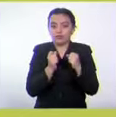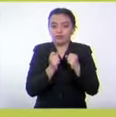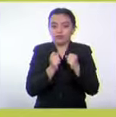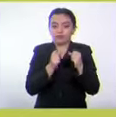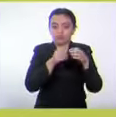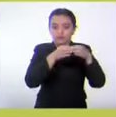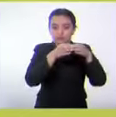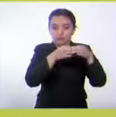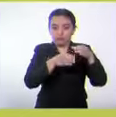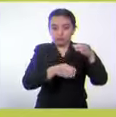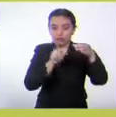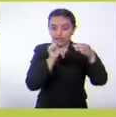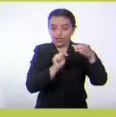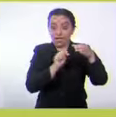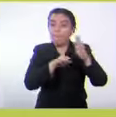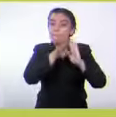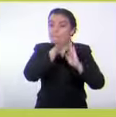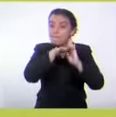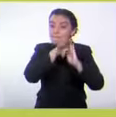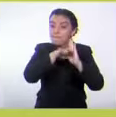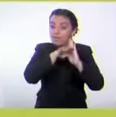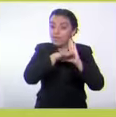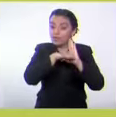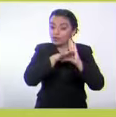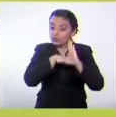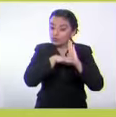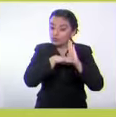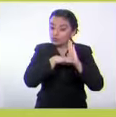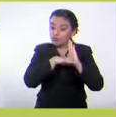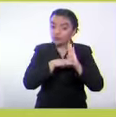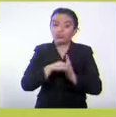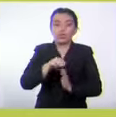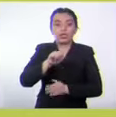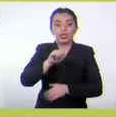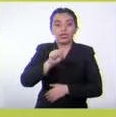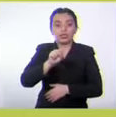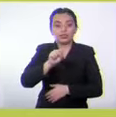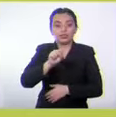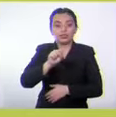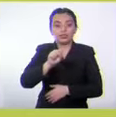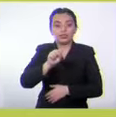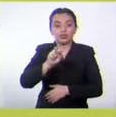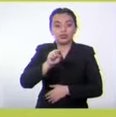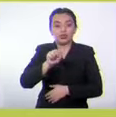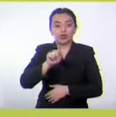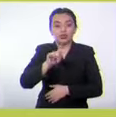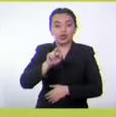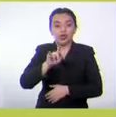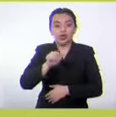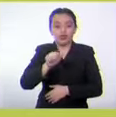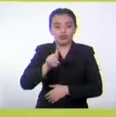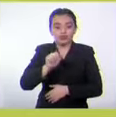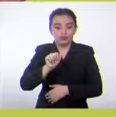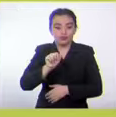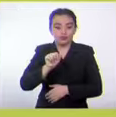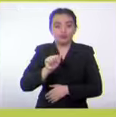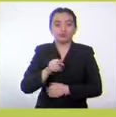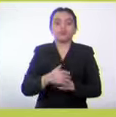soluto que la que es posible disolver, la disolución estará insaturada.